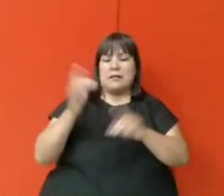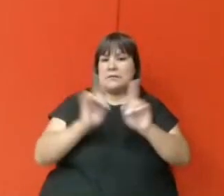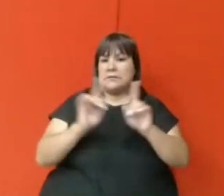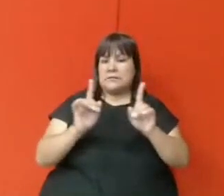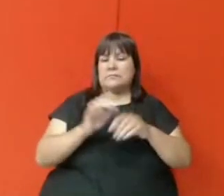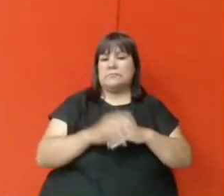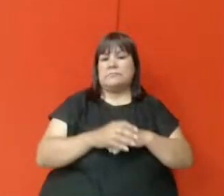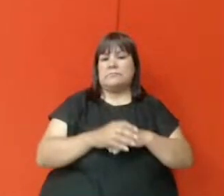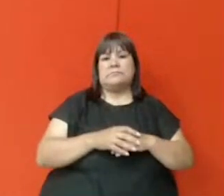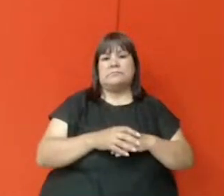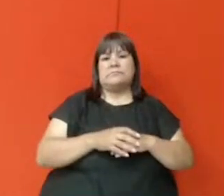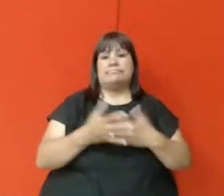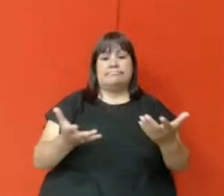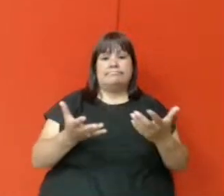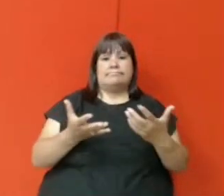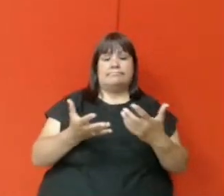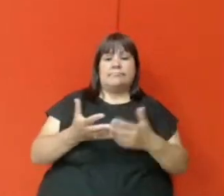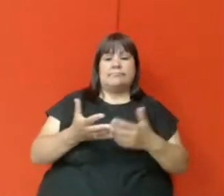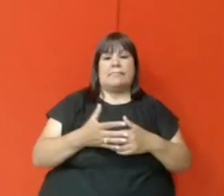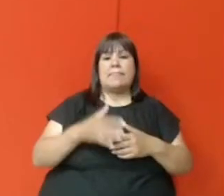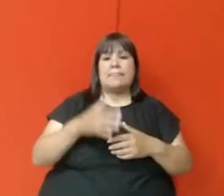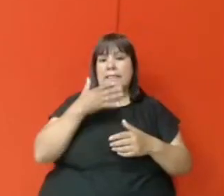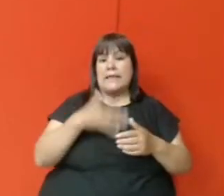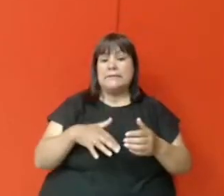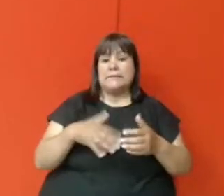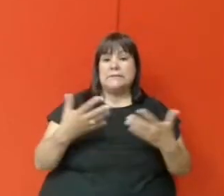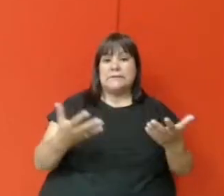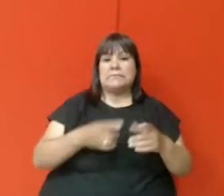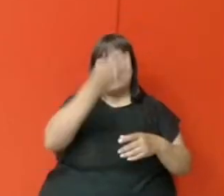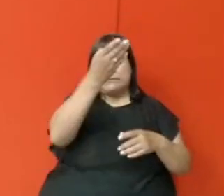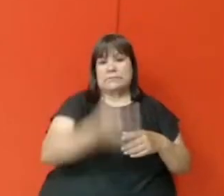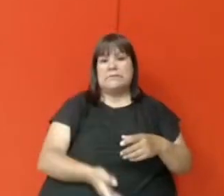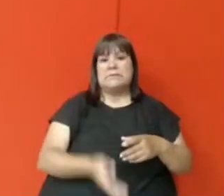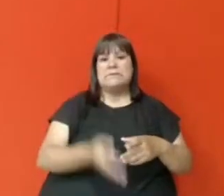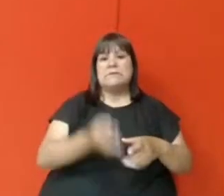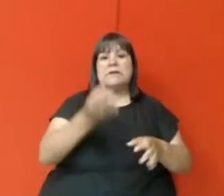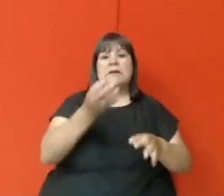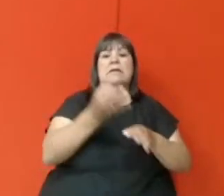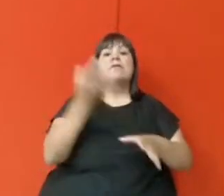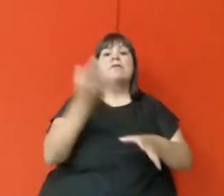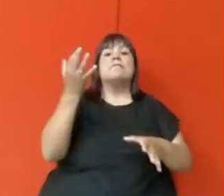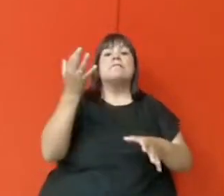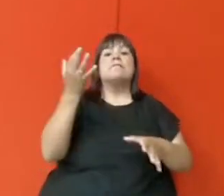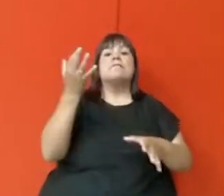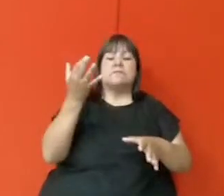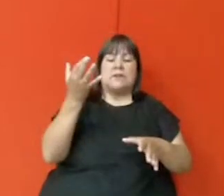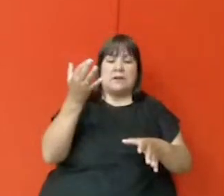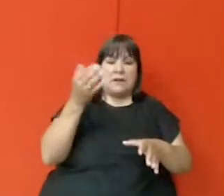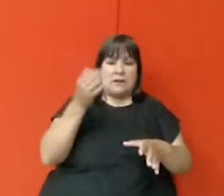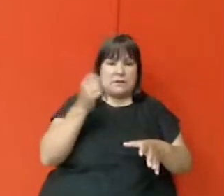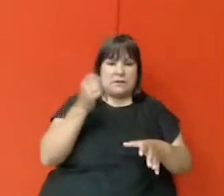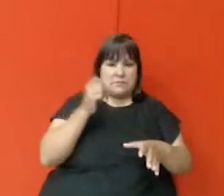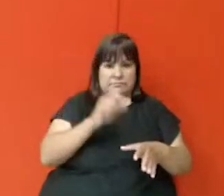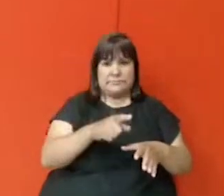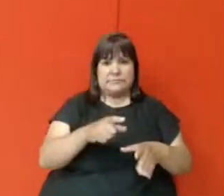esta que lleva al profesional, cualquiera sea su profesión de la salud, al síndrome del burnout. Y después